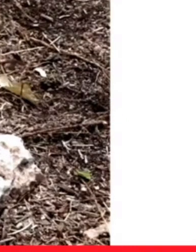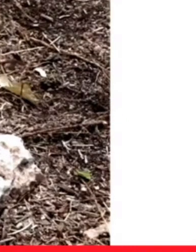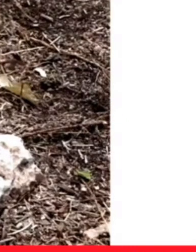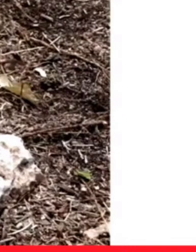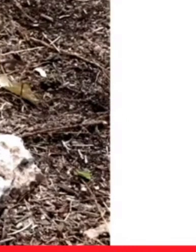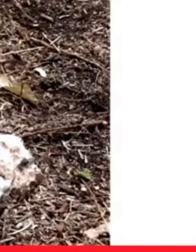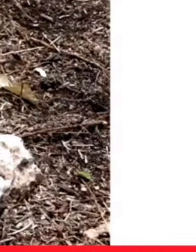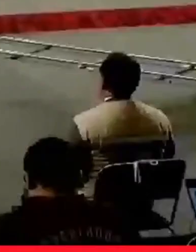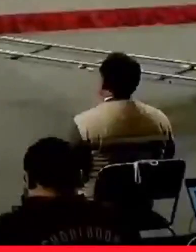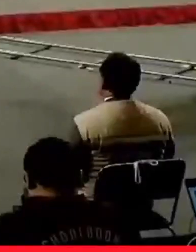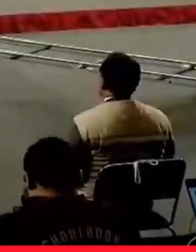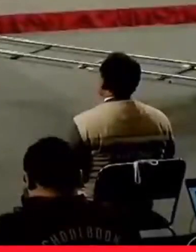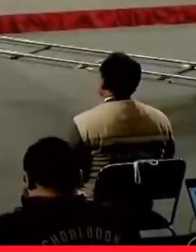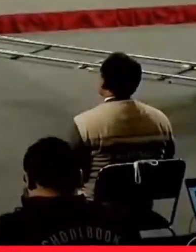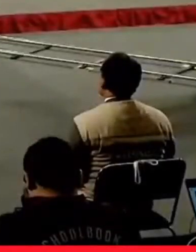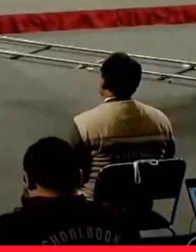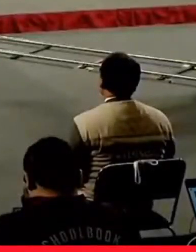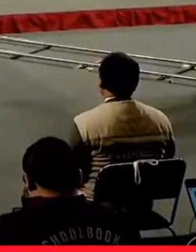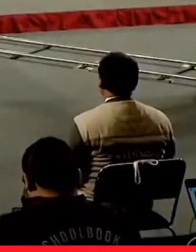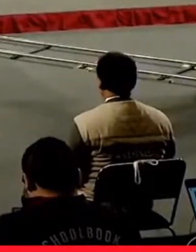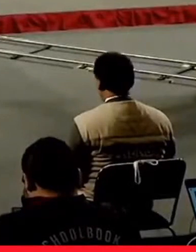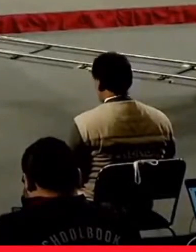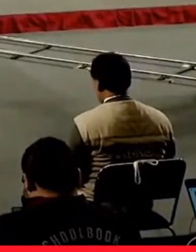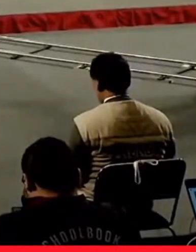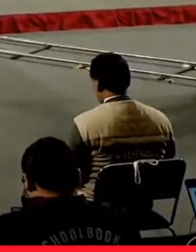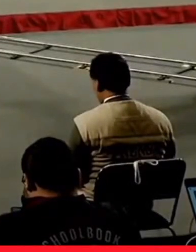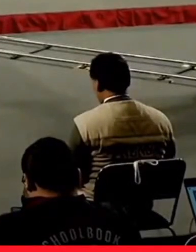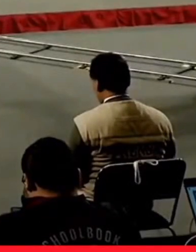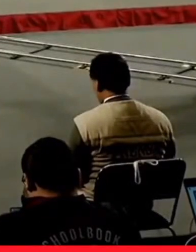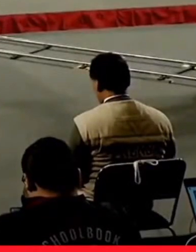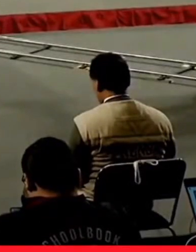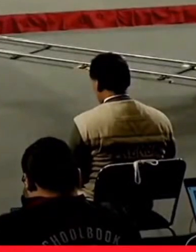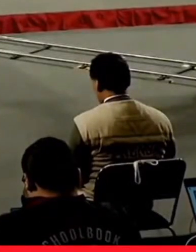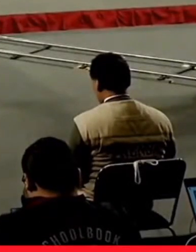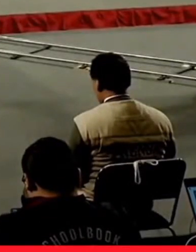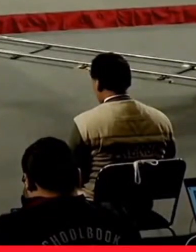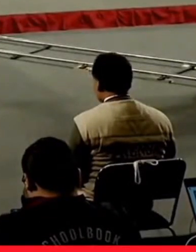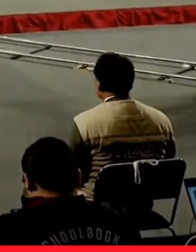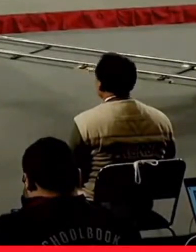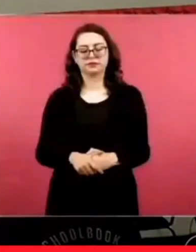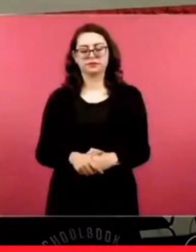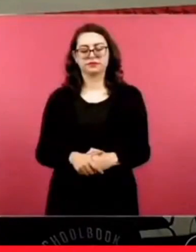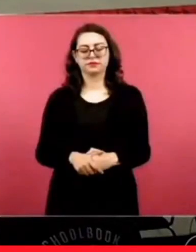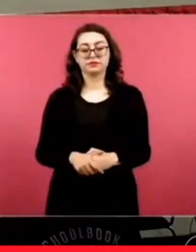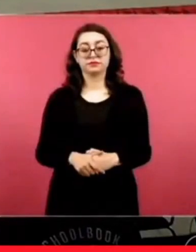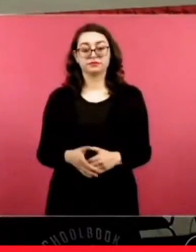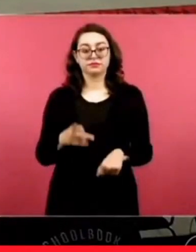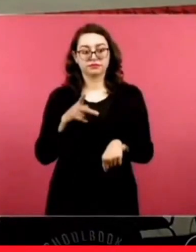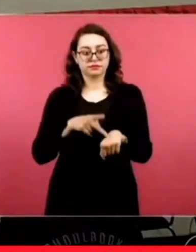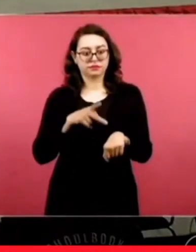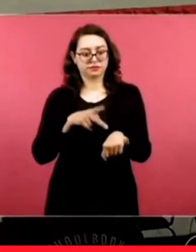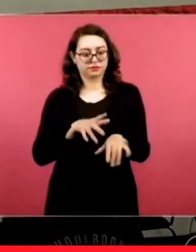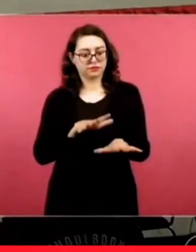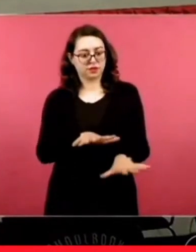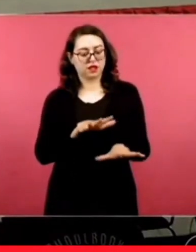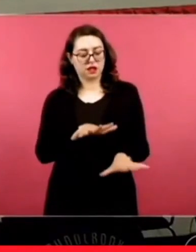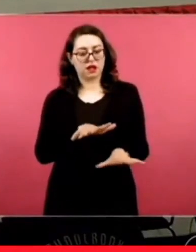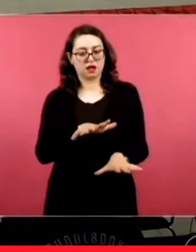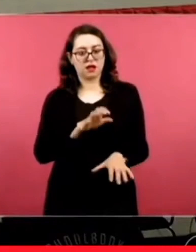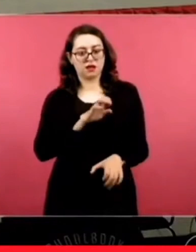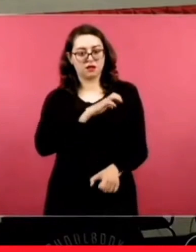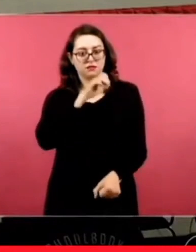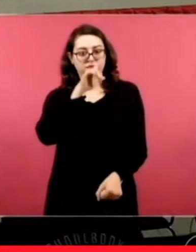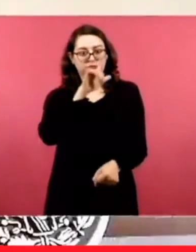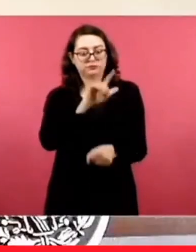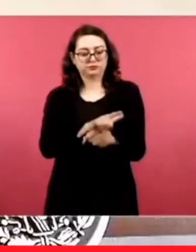evocaciones huastecas. Y como solemos hacer también, cada 15 días vamos a presentar ahora